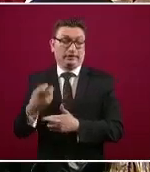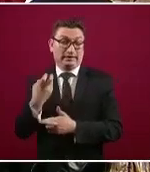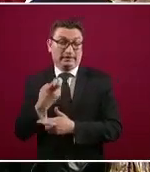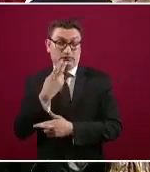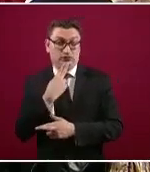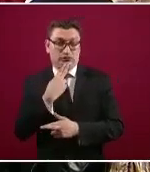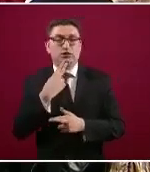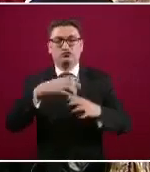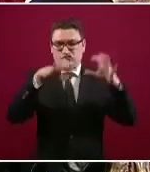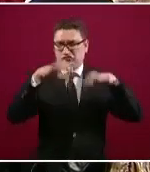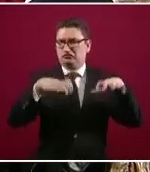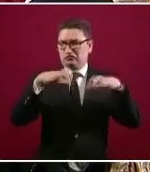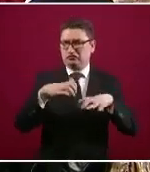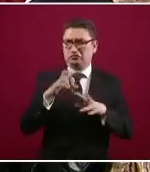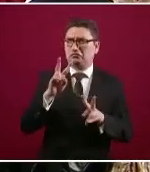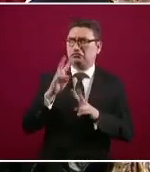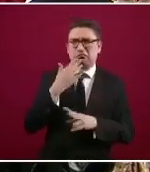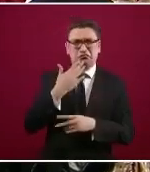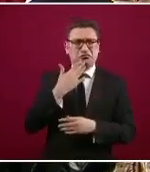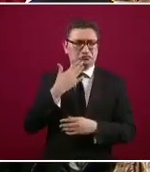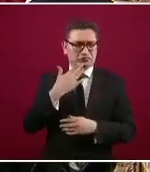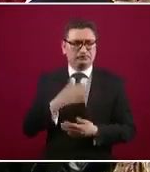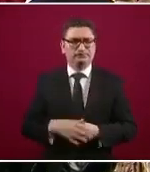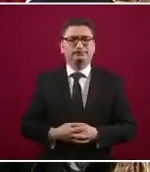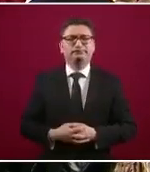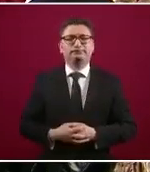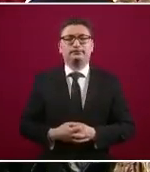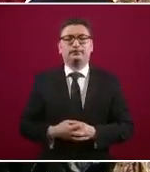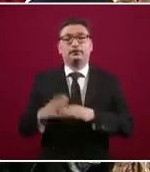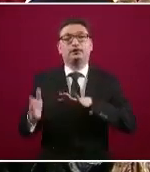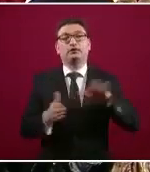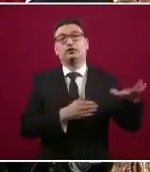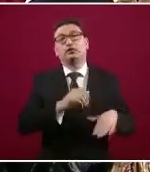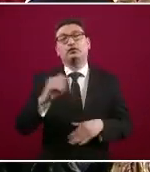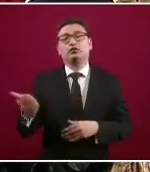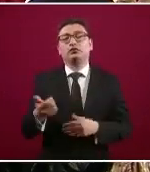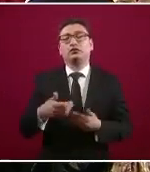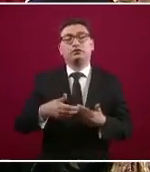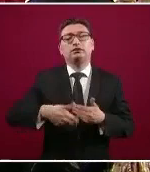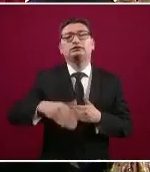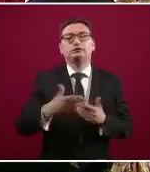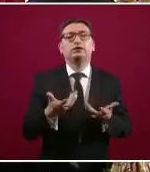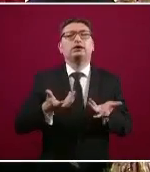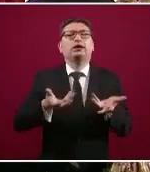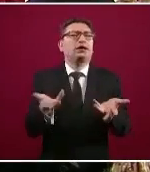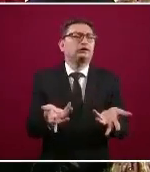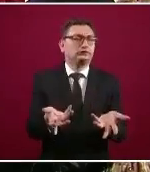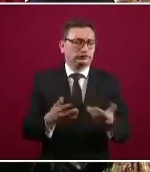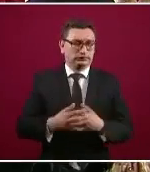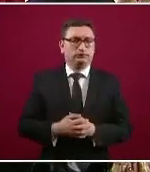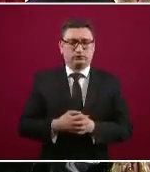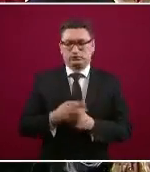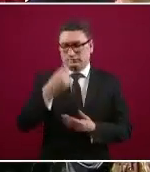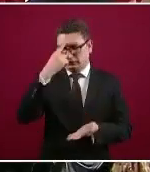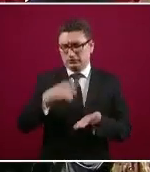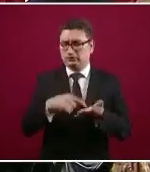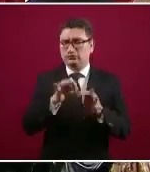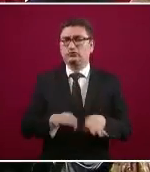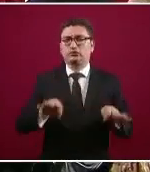una buena noticia. La siguiente. ¿Cuál es el protocolo de actuación? Aquí también yo creo que a